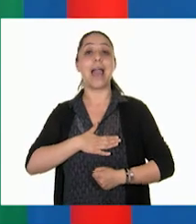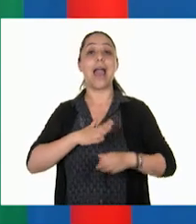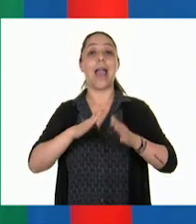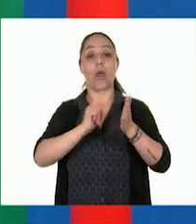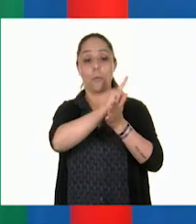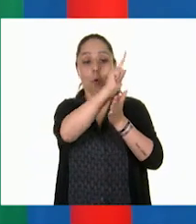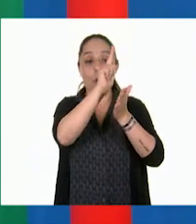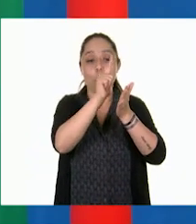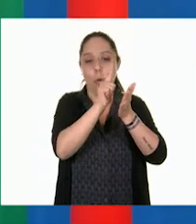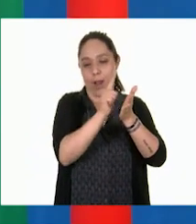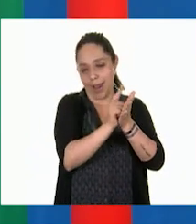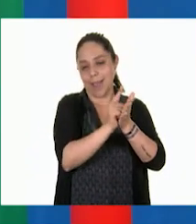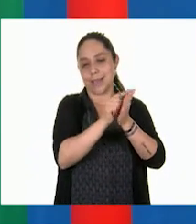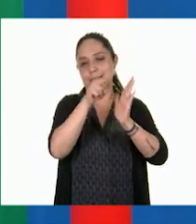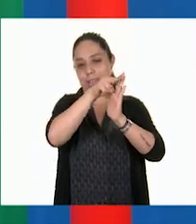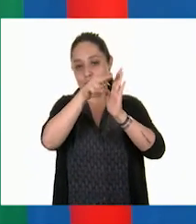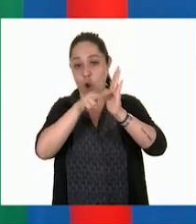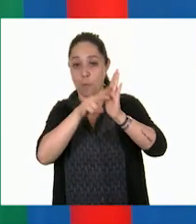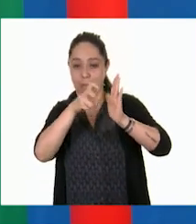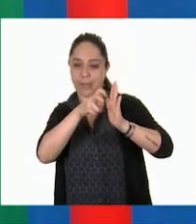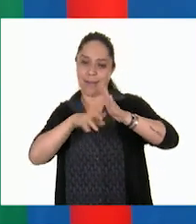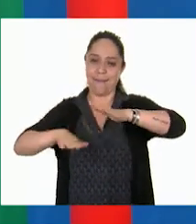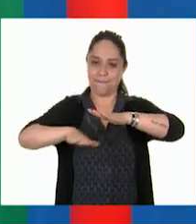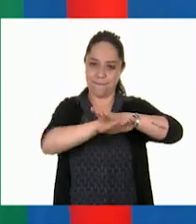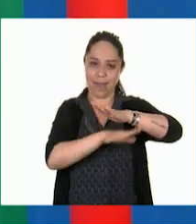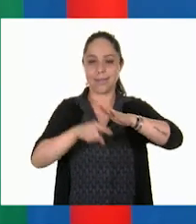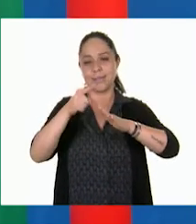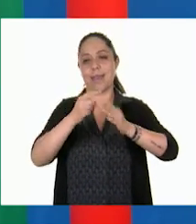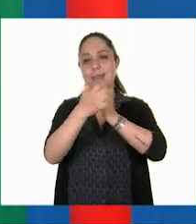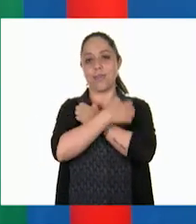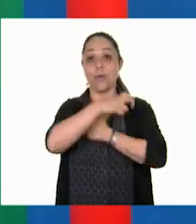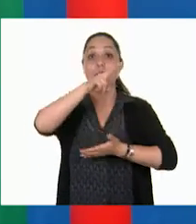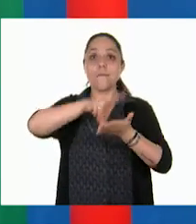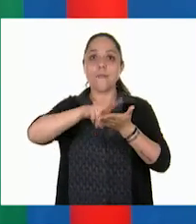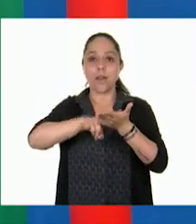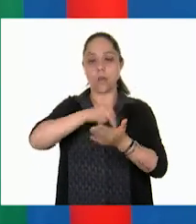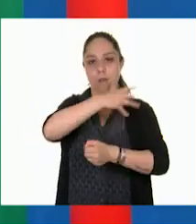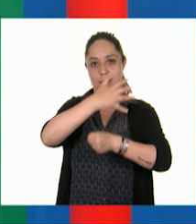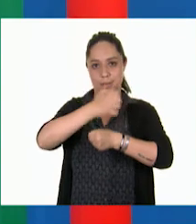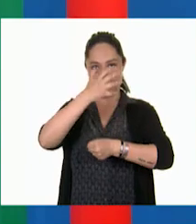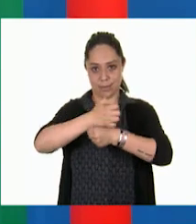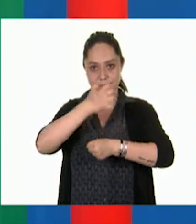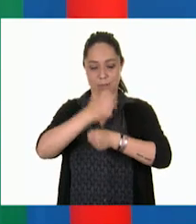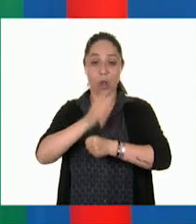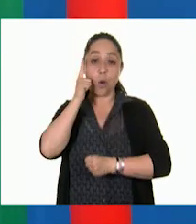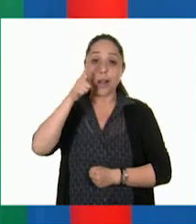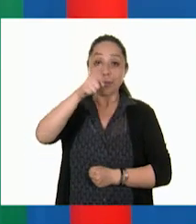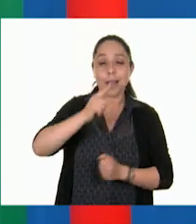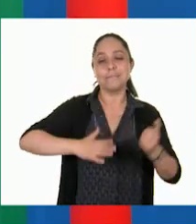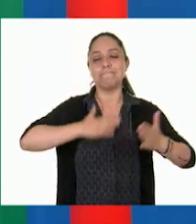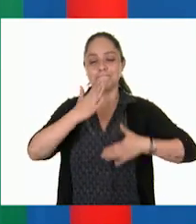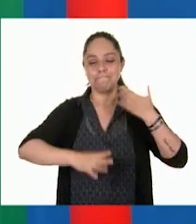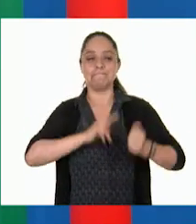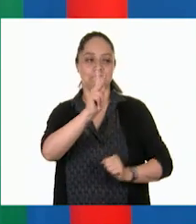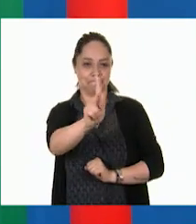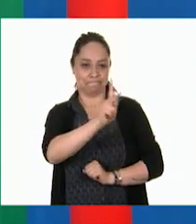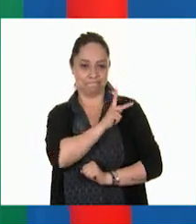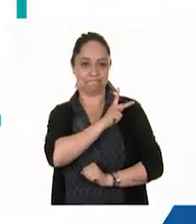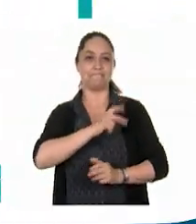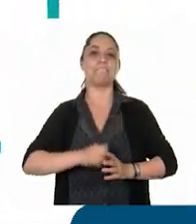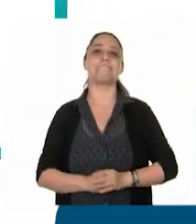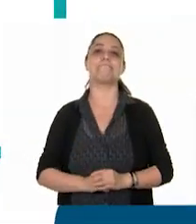La justicia como principio de las leyes y normas. De formación cívica y ética de quinto grado. Espero que lo hayan disfrutado tanto como nosotros.